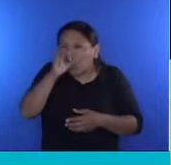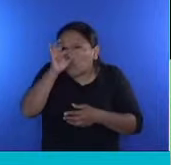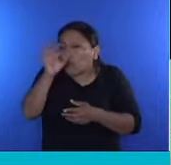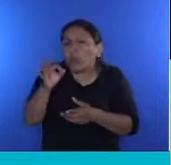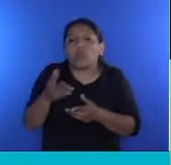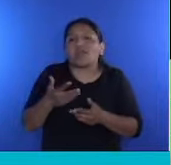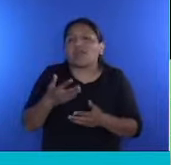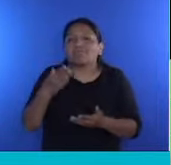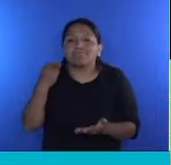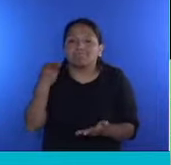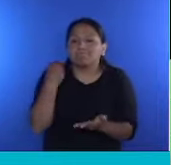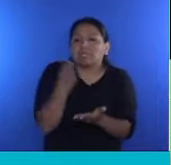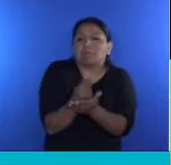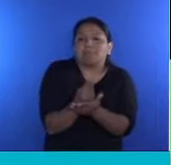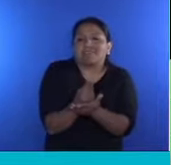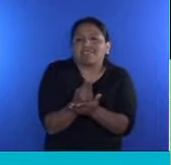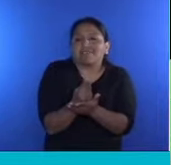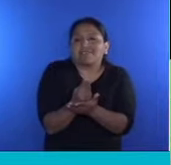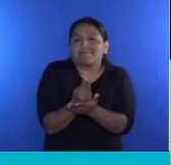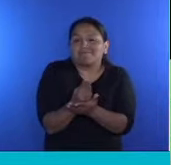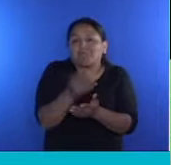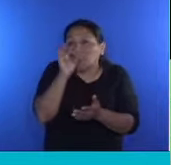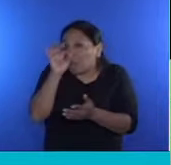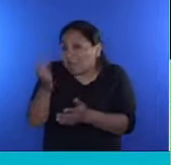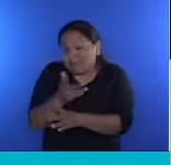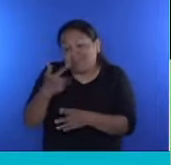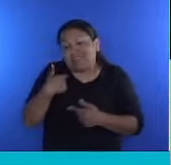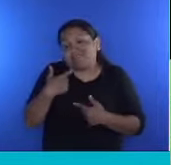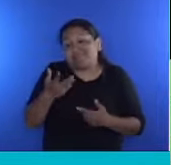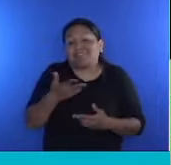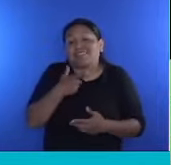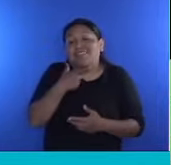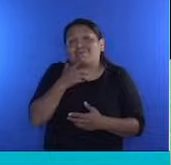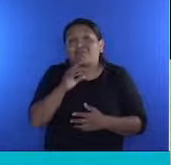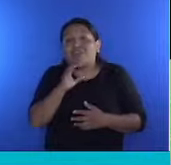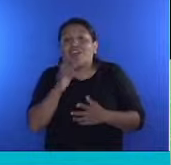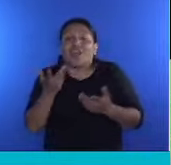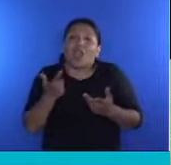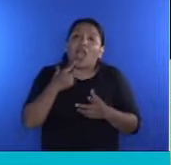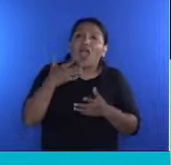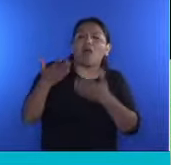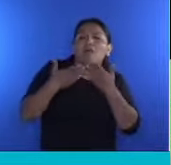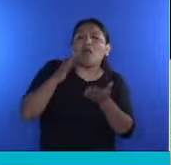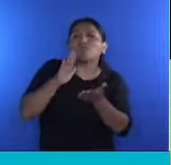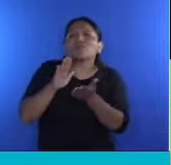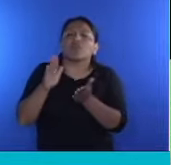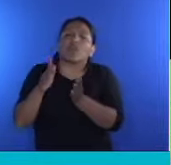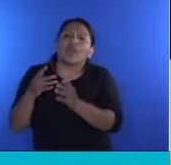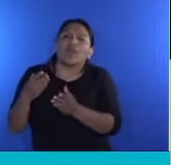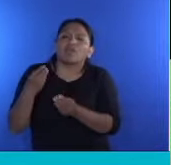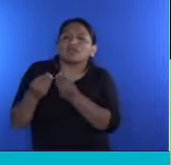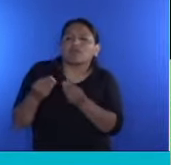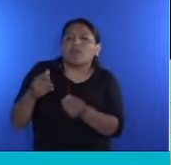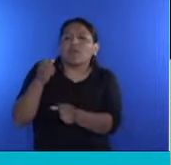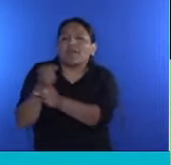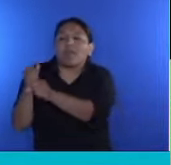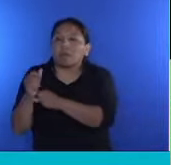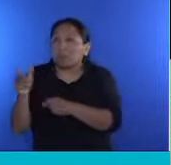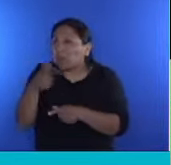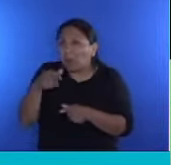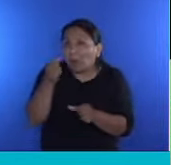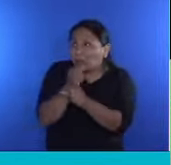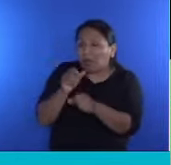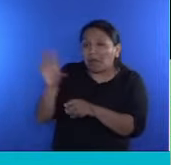del pueblo, son... Porque a mí me hace gracia, dicen, no, hablamos en nombre de los trabajadores. Los trabajadores no los votaron. Justamente no